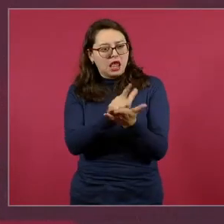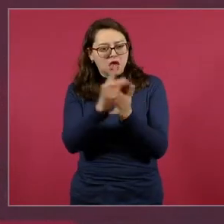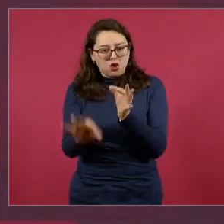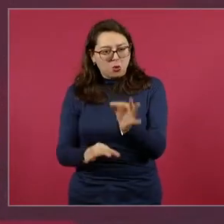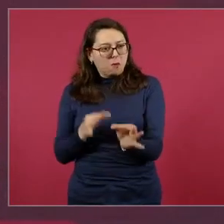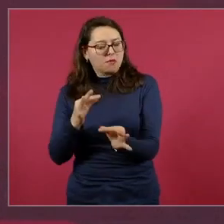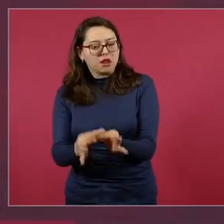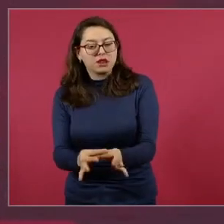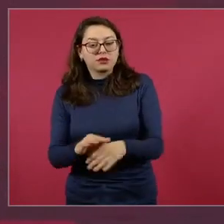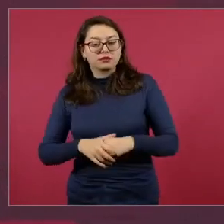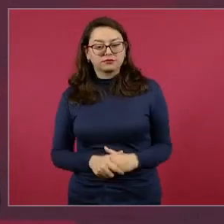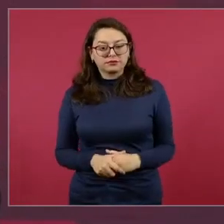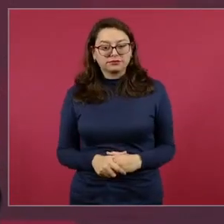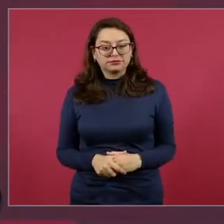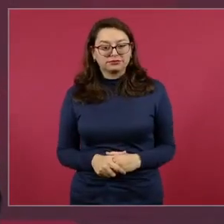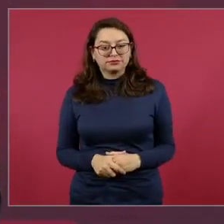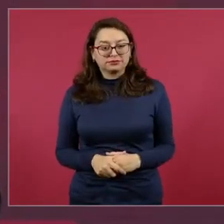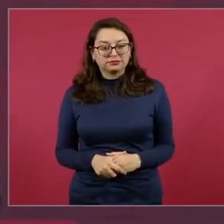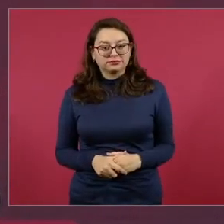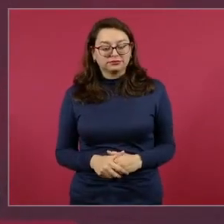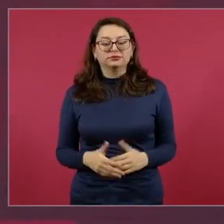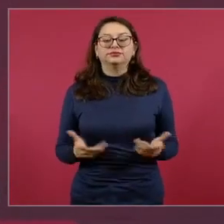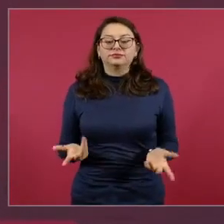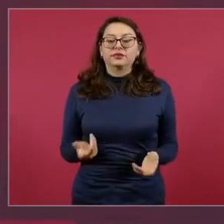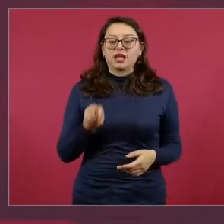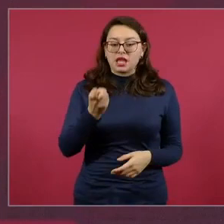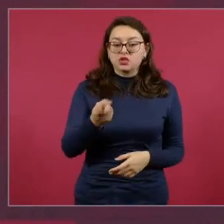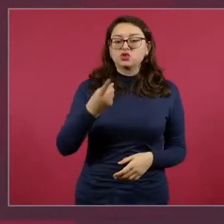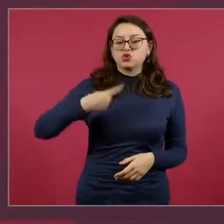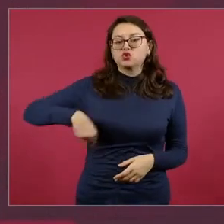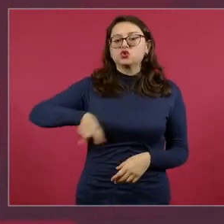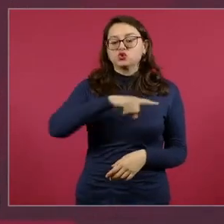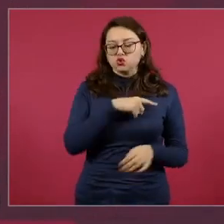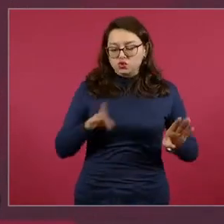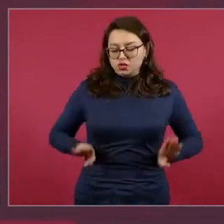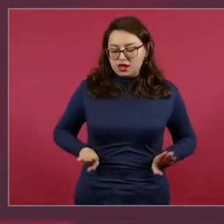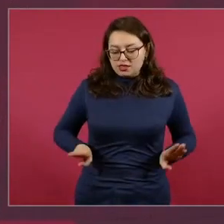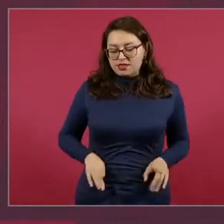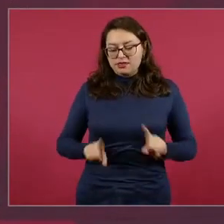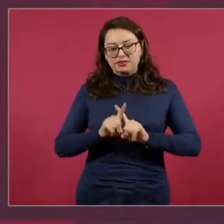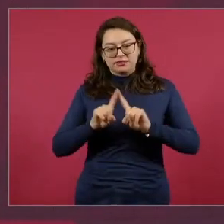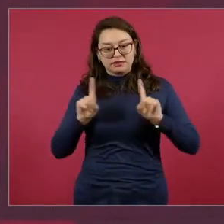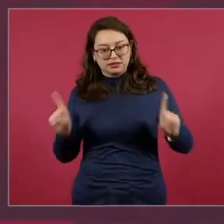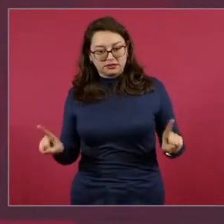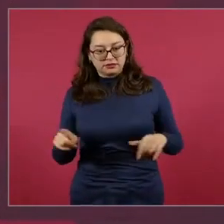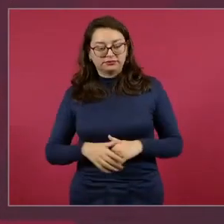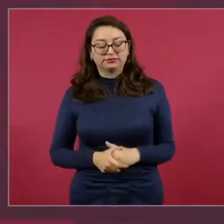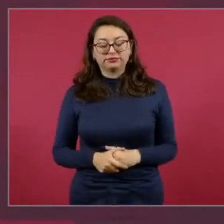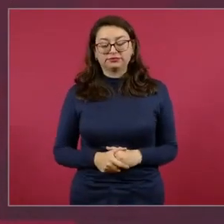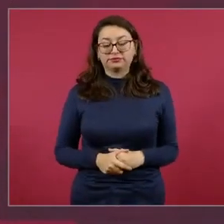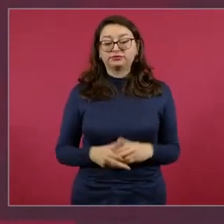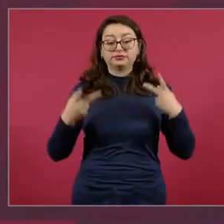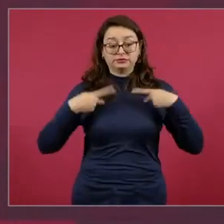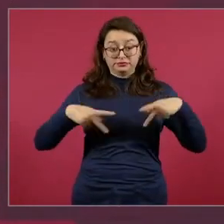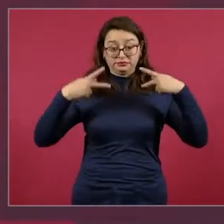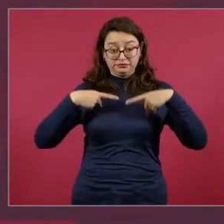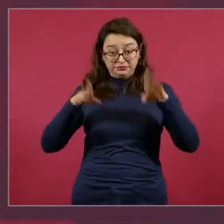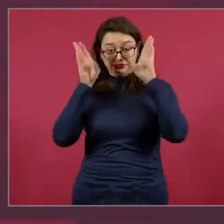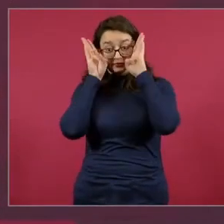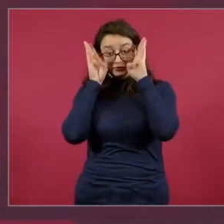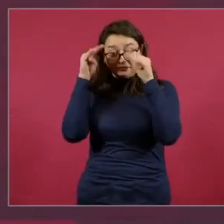El conservador es muy dado al autoritarismo, al uso de la fuerza.